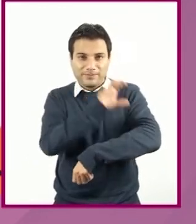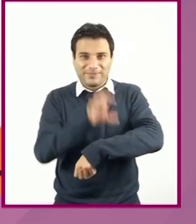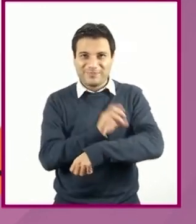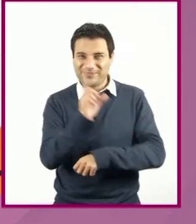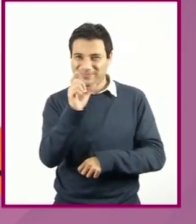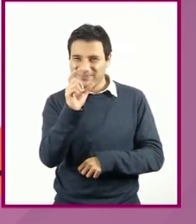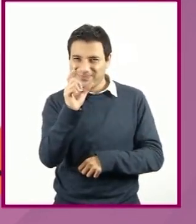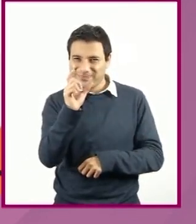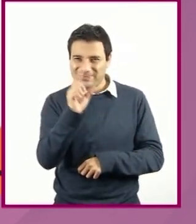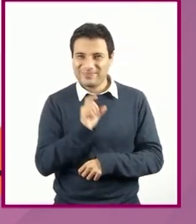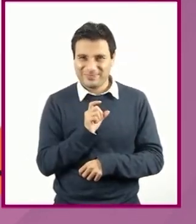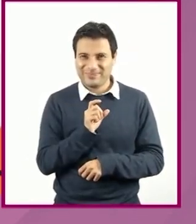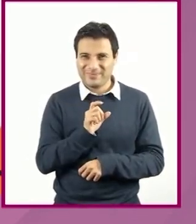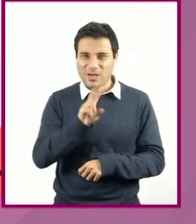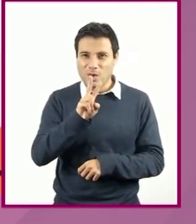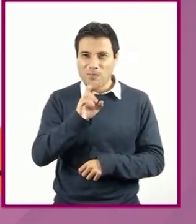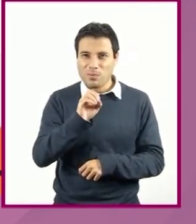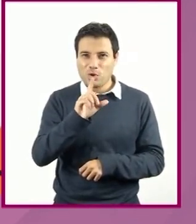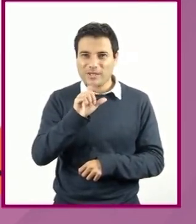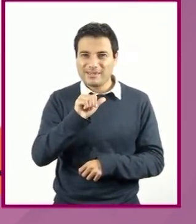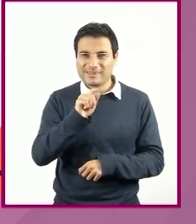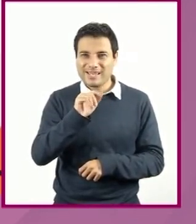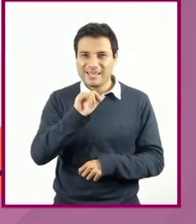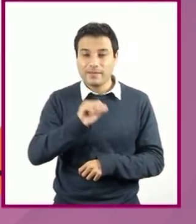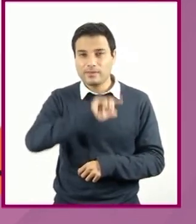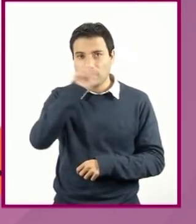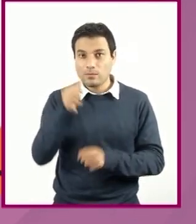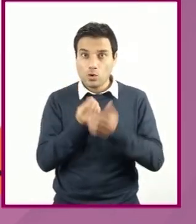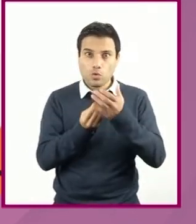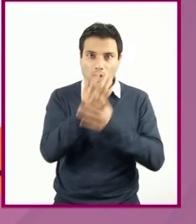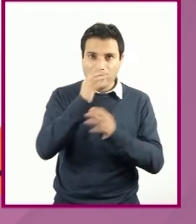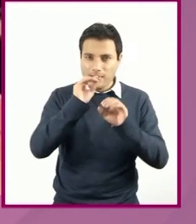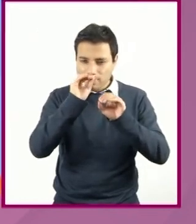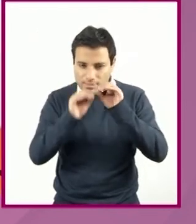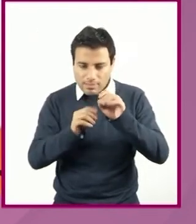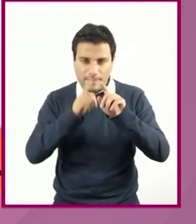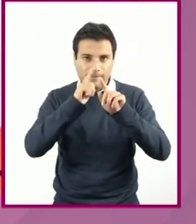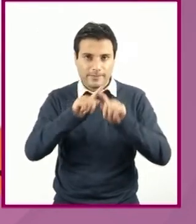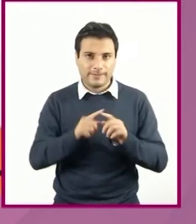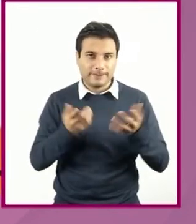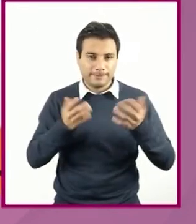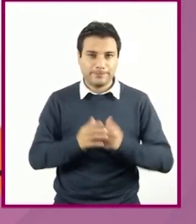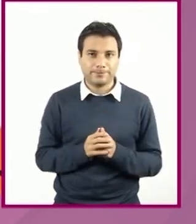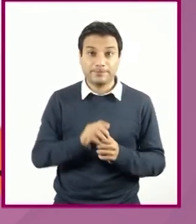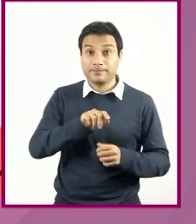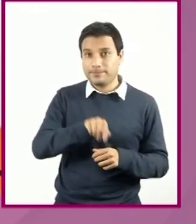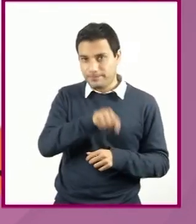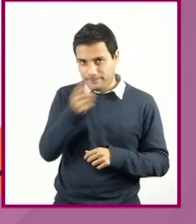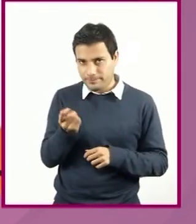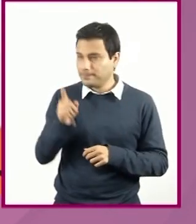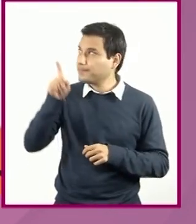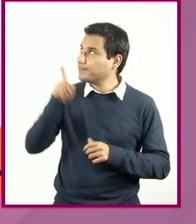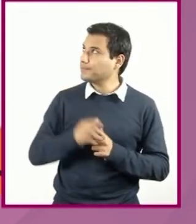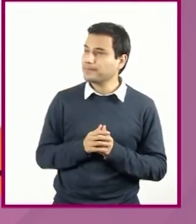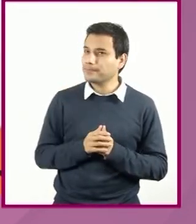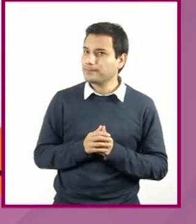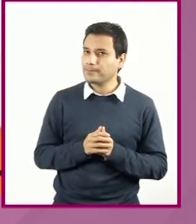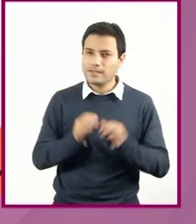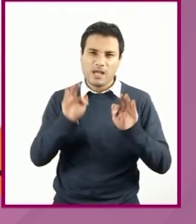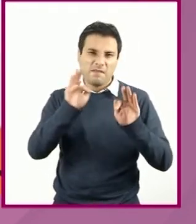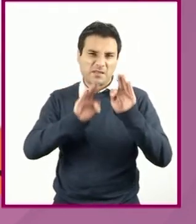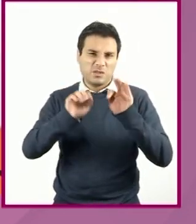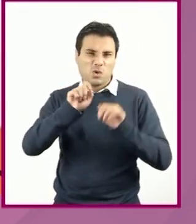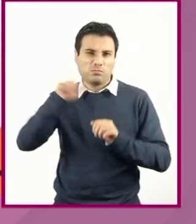cuyo invento es la base de una gran cantidad de aparatos electrónicos. Michael Faraday fue un físico